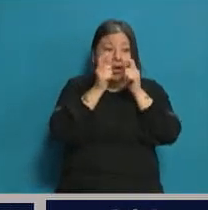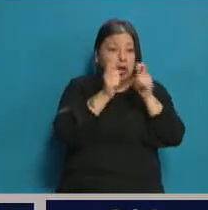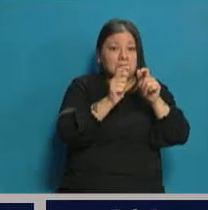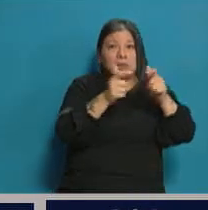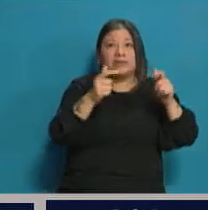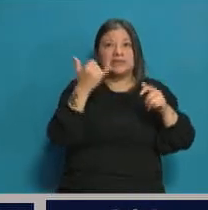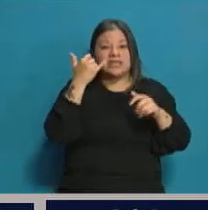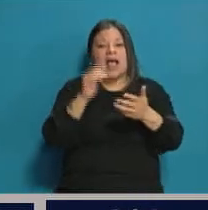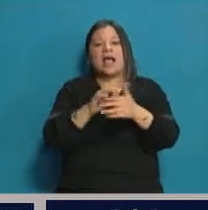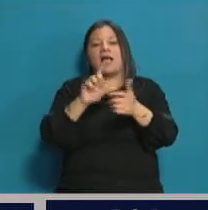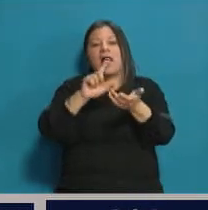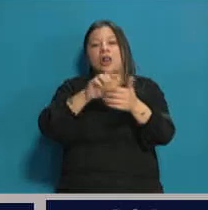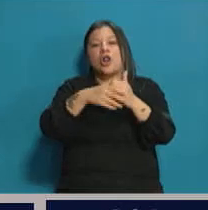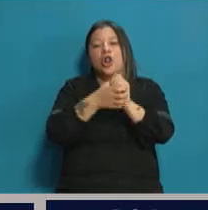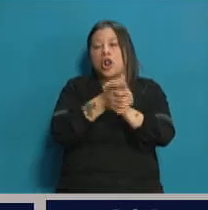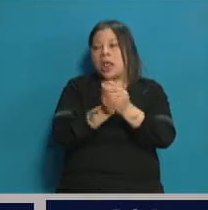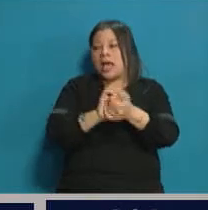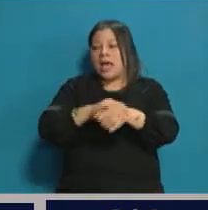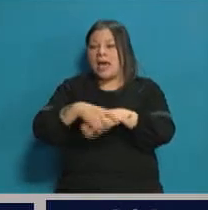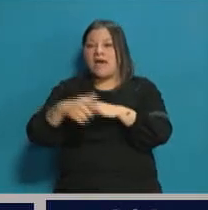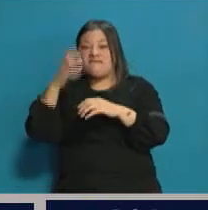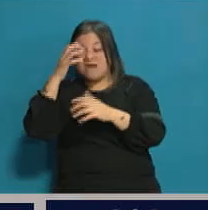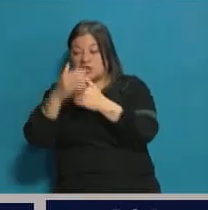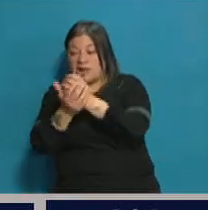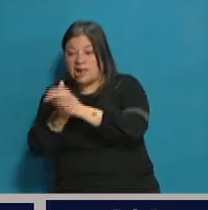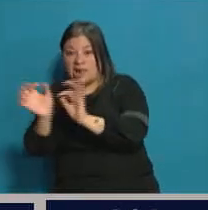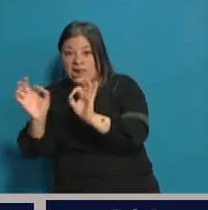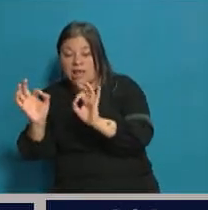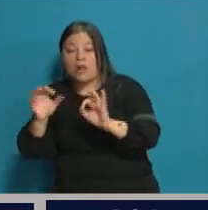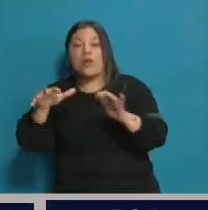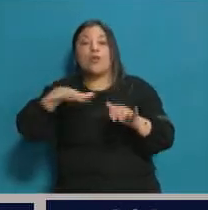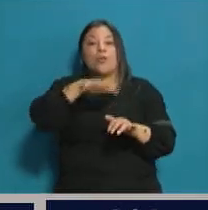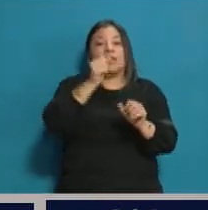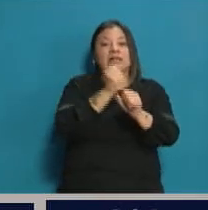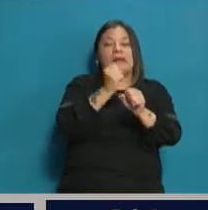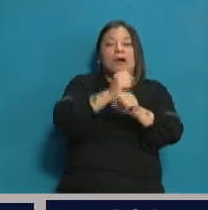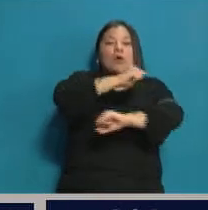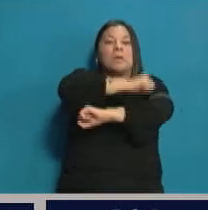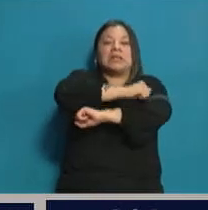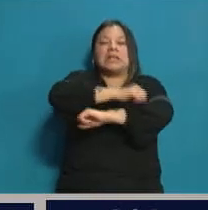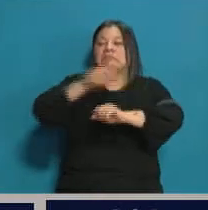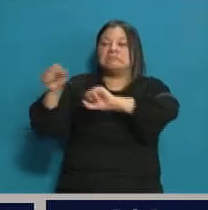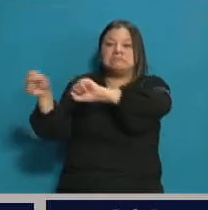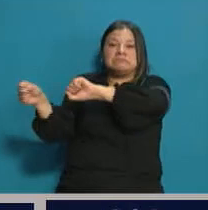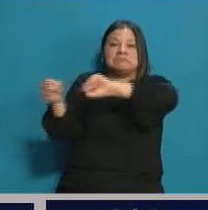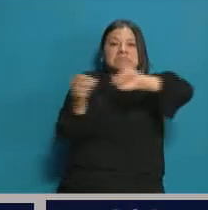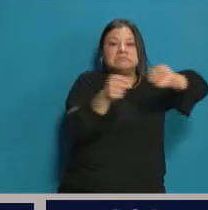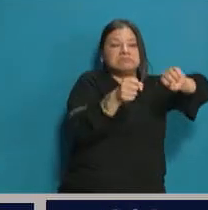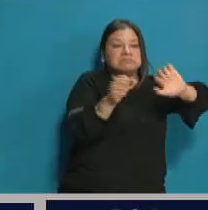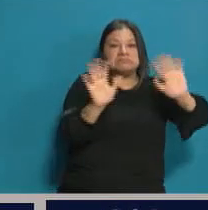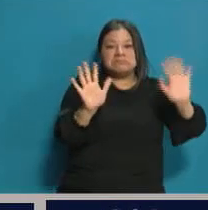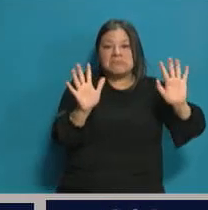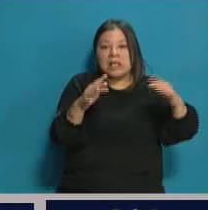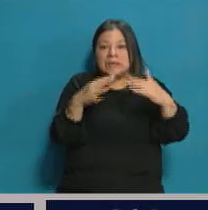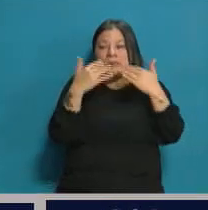no nos ponemos alcohol en gel, no nos lavamos las manos, no ventilamos los espacios donde trabajamos. Es más, estamos con estados pseudogripales, que es